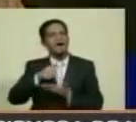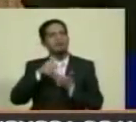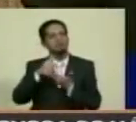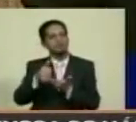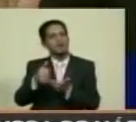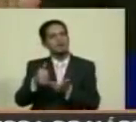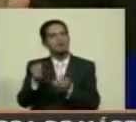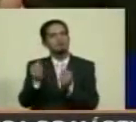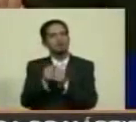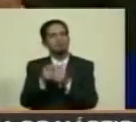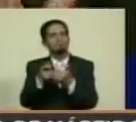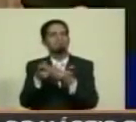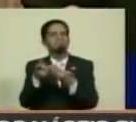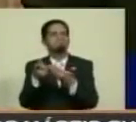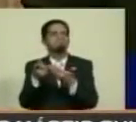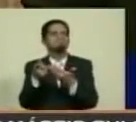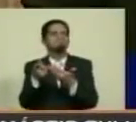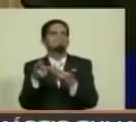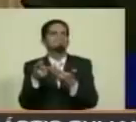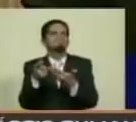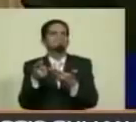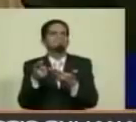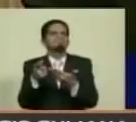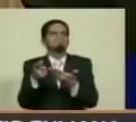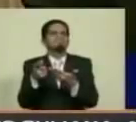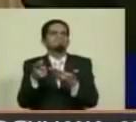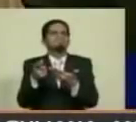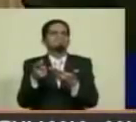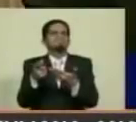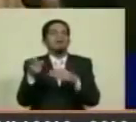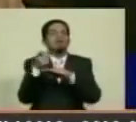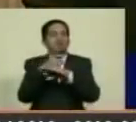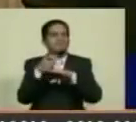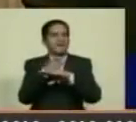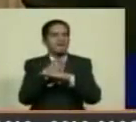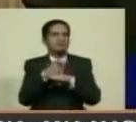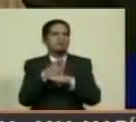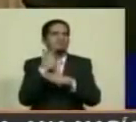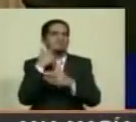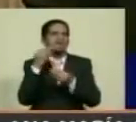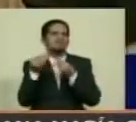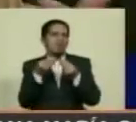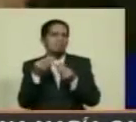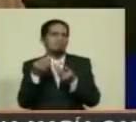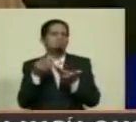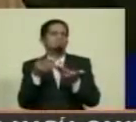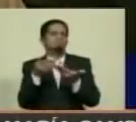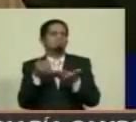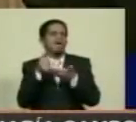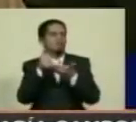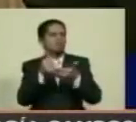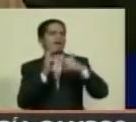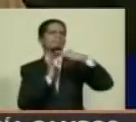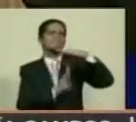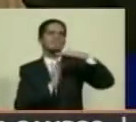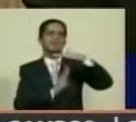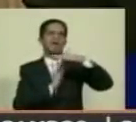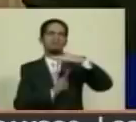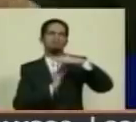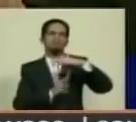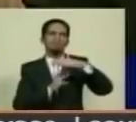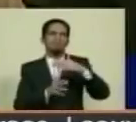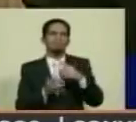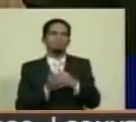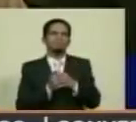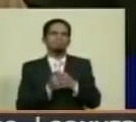internacionales precisamente para poder subsanar las situaciones que estaban planteadas en torno al tema de la migración e incluso al retorno de los